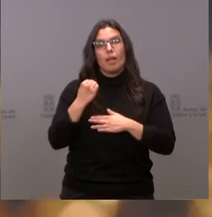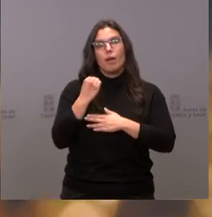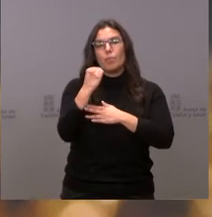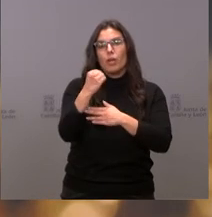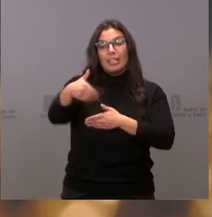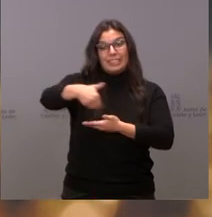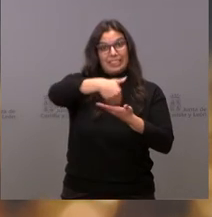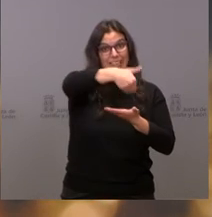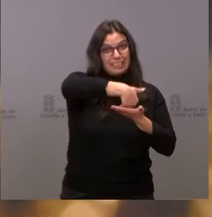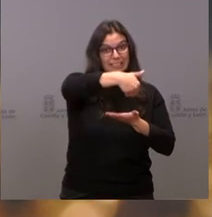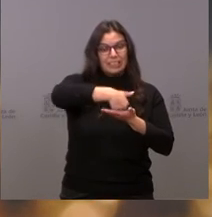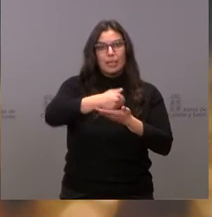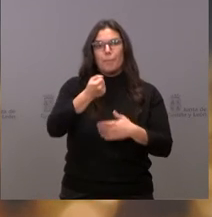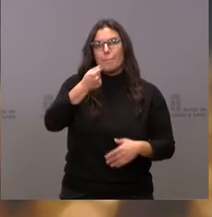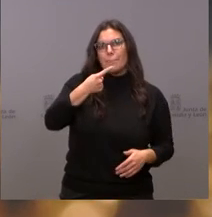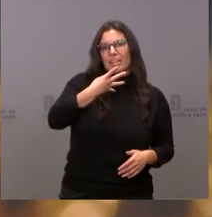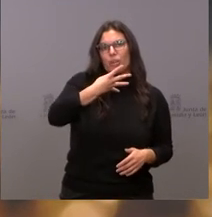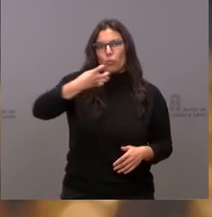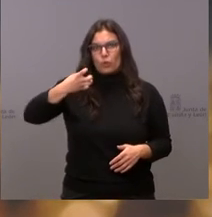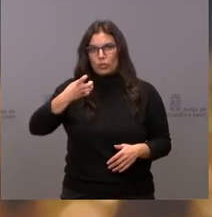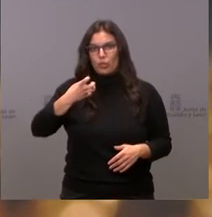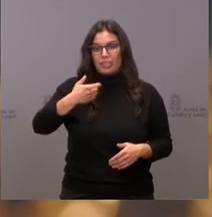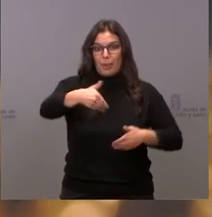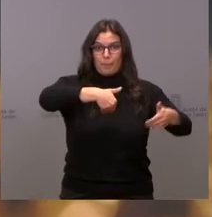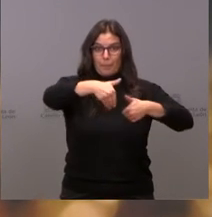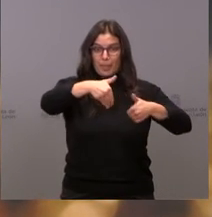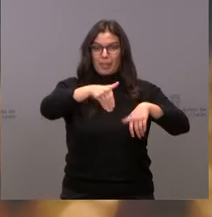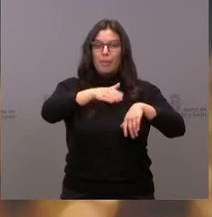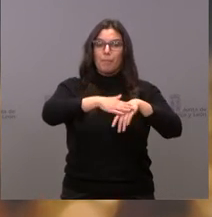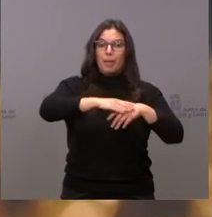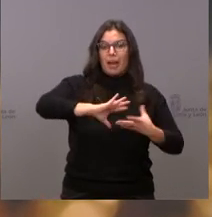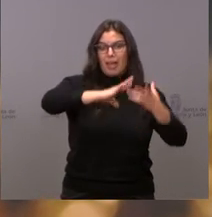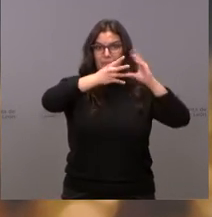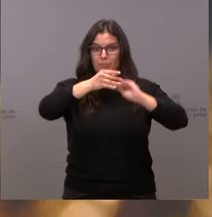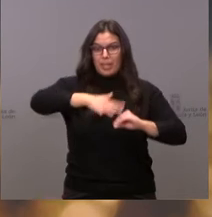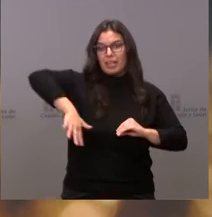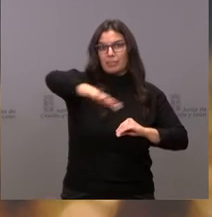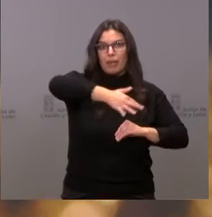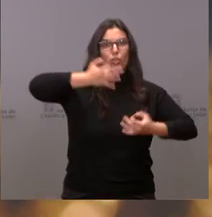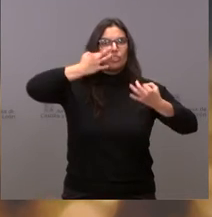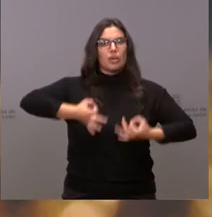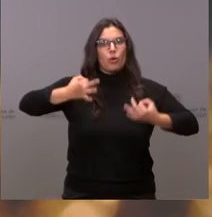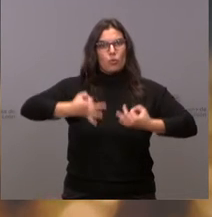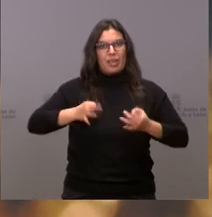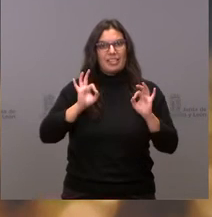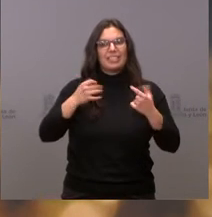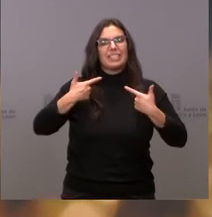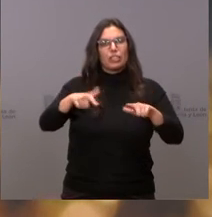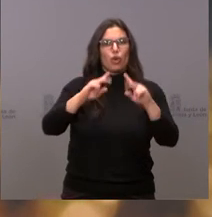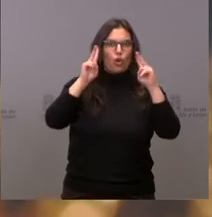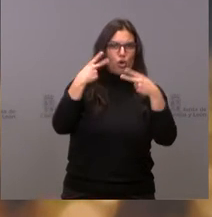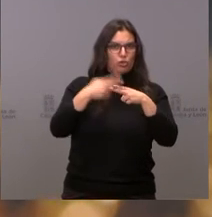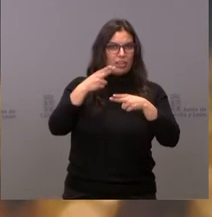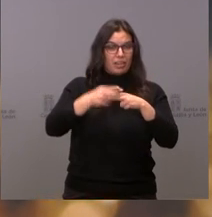solicitudes 1400 para la adecuación de espacios seguros en el sector de la hostelería